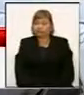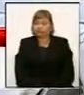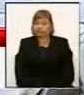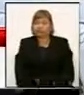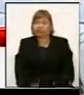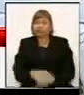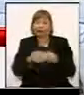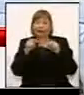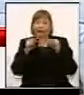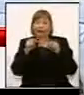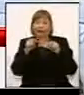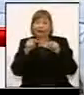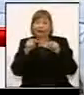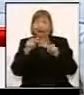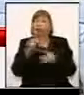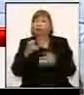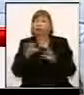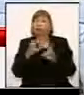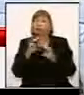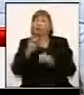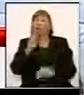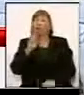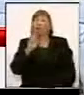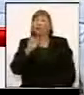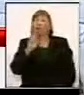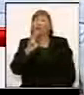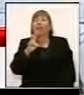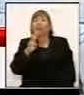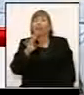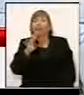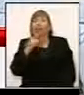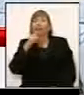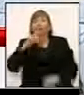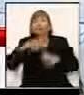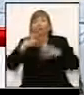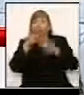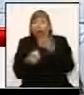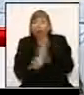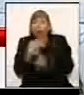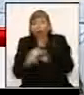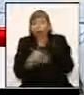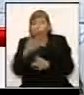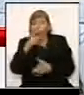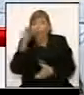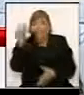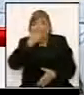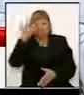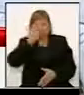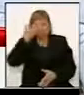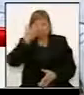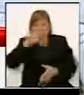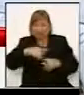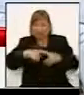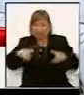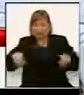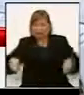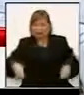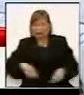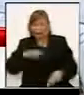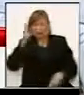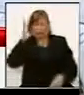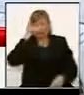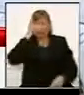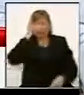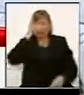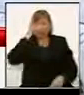Ahí donde dicen vivero, es un puquial cerrado, podrido de aguas negras. Todos saben que han